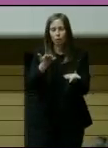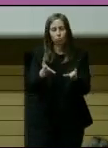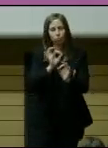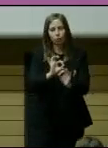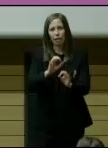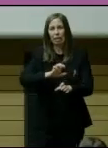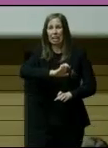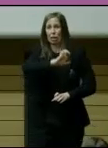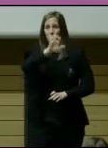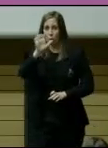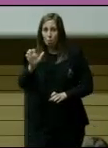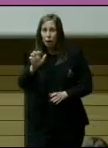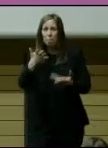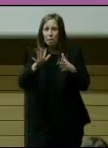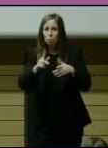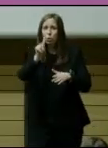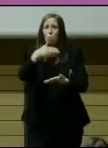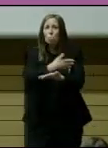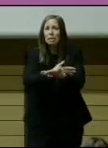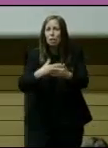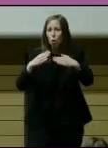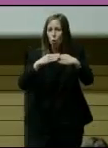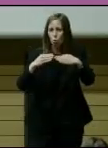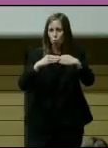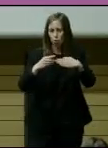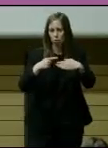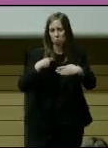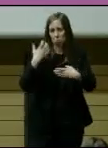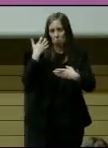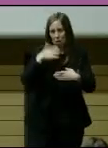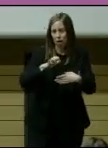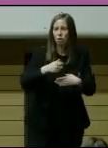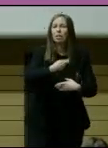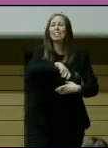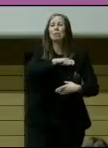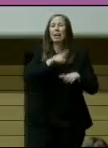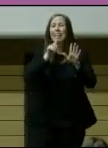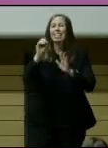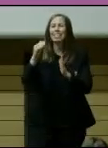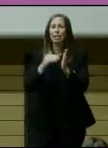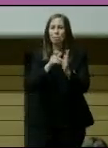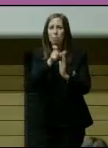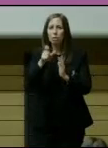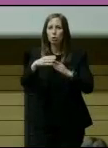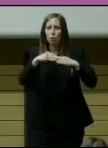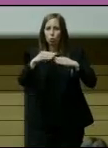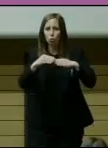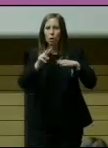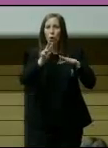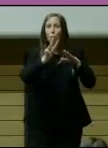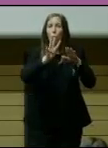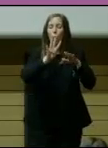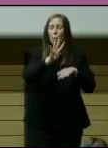Observatorio Europeo lo estima en 1 millón de usuarios, que yo lo veo muy largo. Y España solo aporta 60.000, con 48